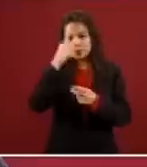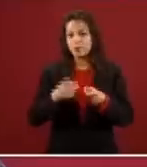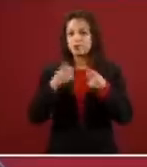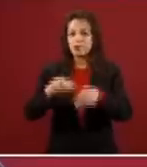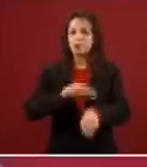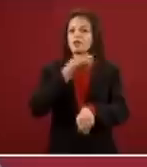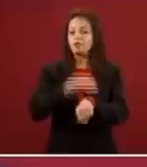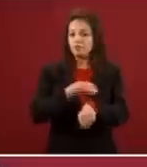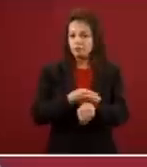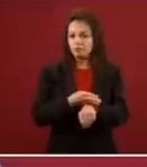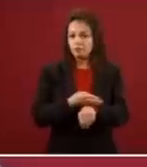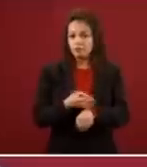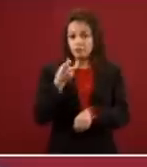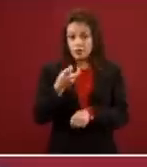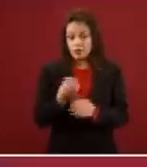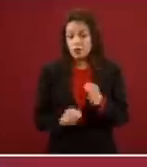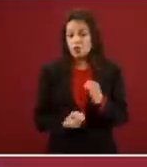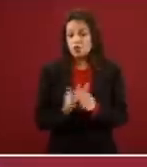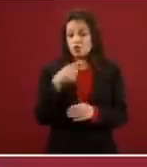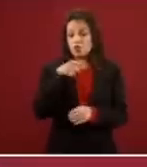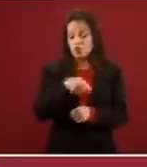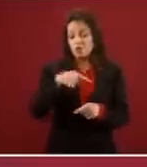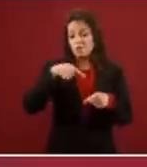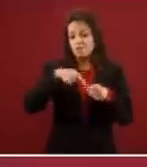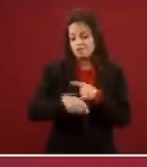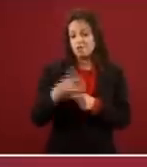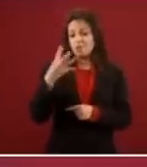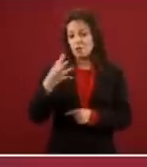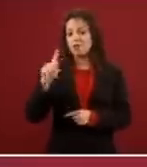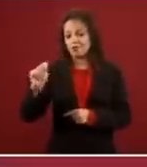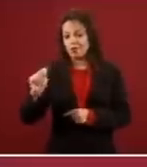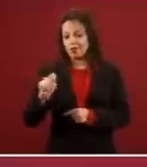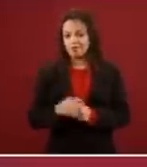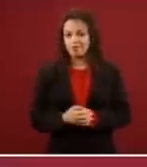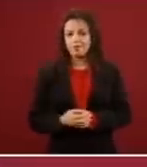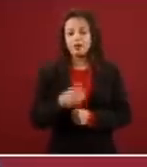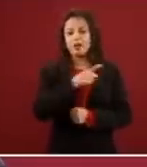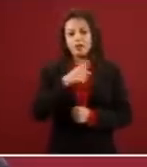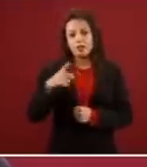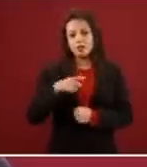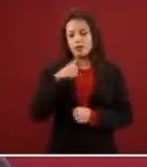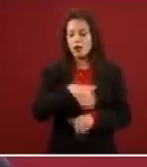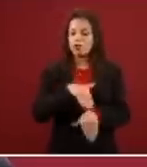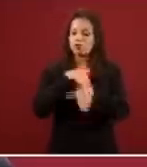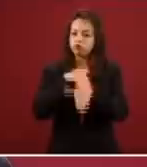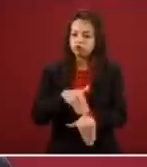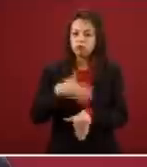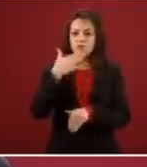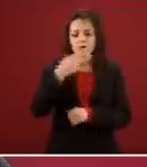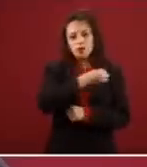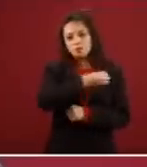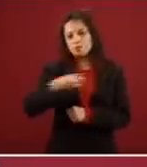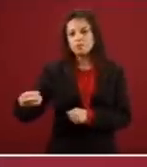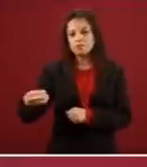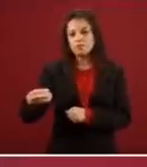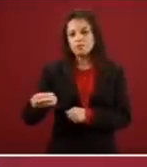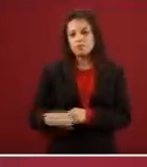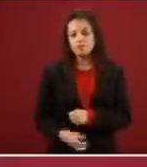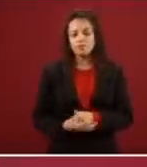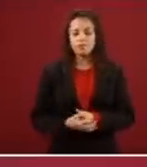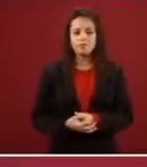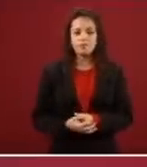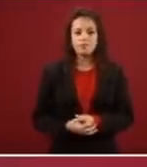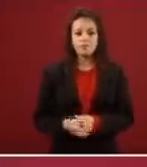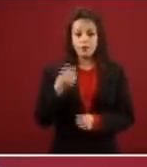la Cuarta Transformación y que tenemos que seguir al pie de la letra. No podemos permitir el que sigan estas